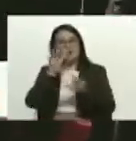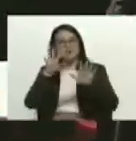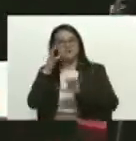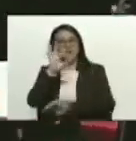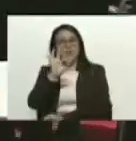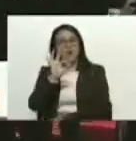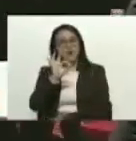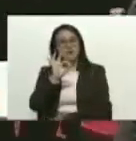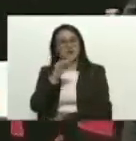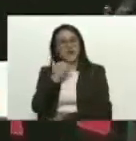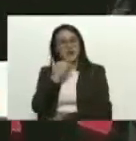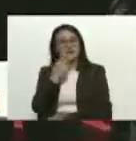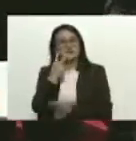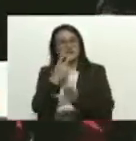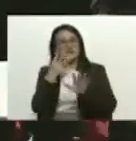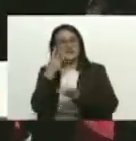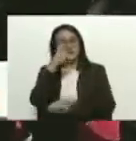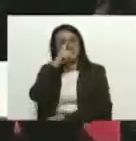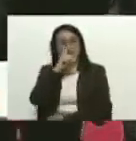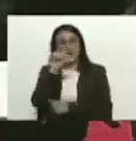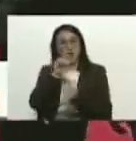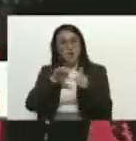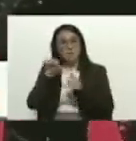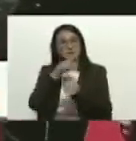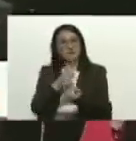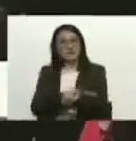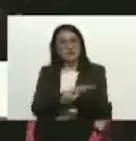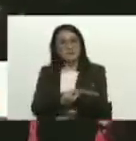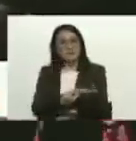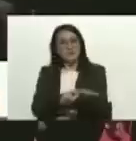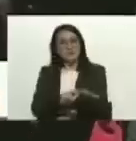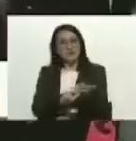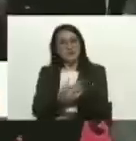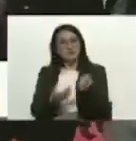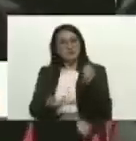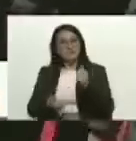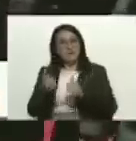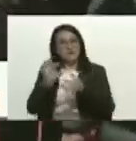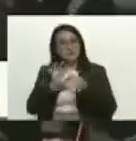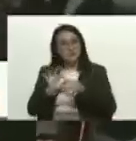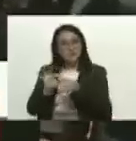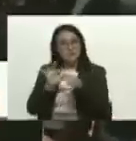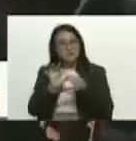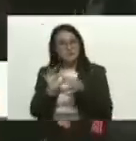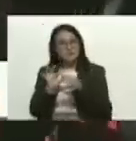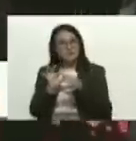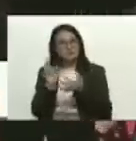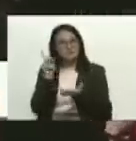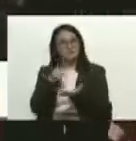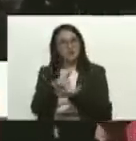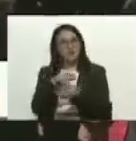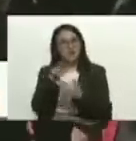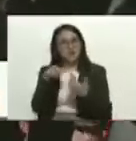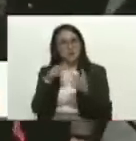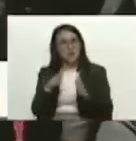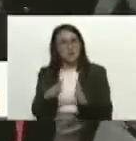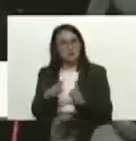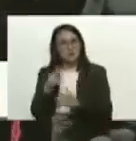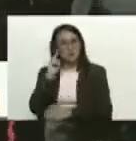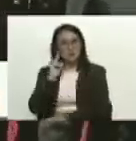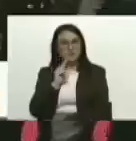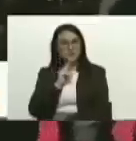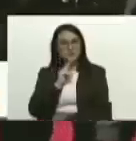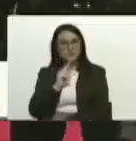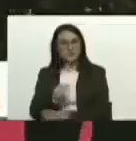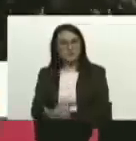de 1950, y han sido casi 73 años de cooperación y hermandad que se han incrementado con la llegada de la Revolución